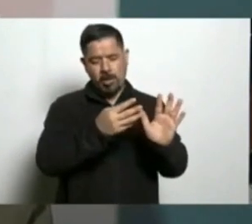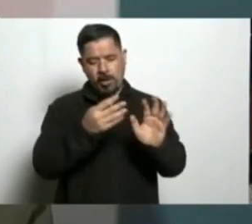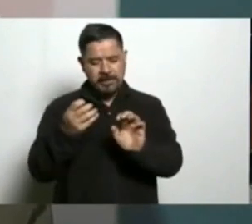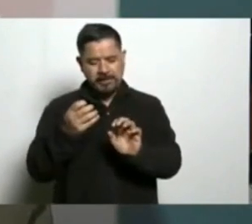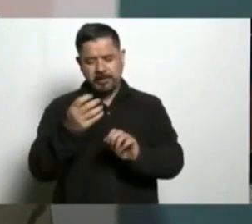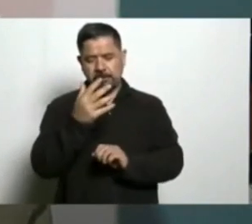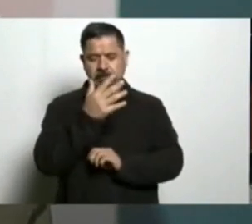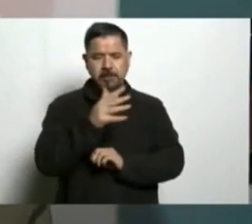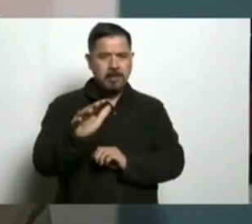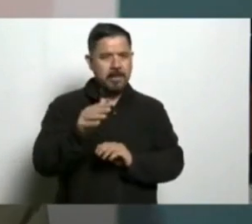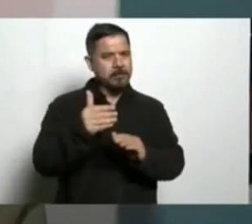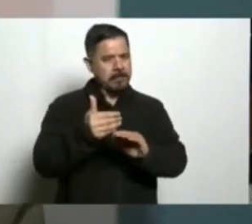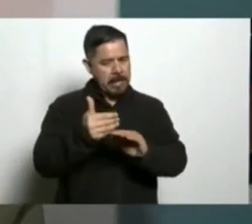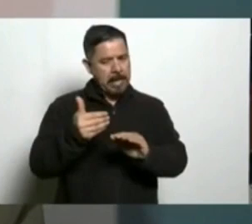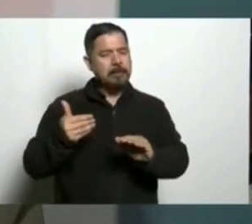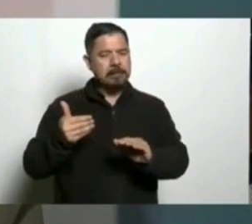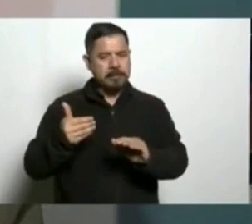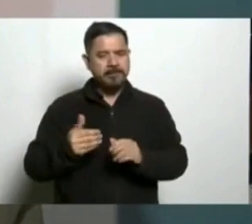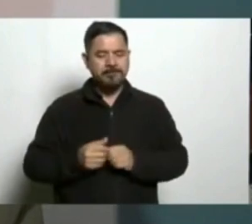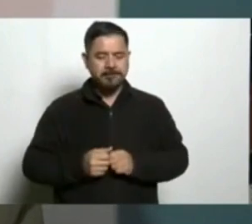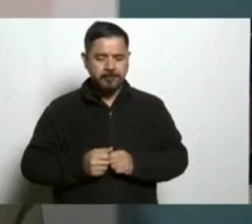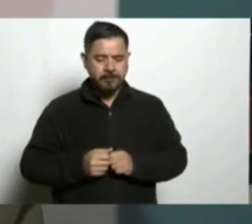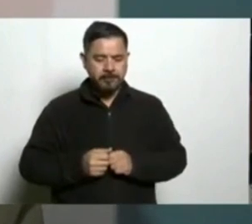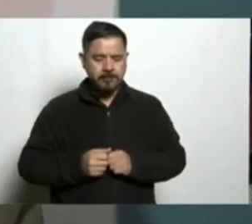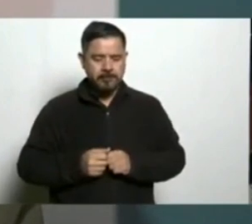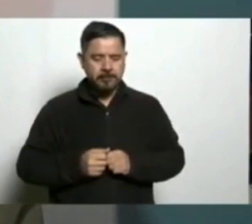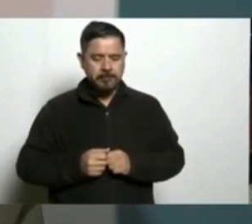1910 y comienza